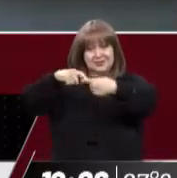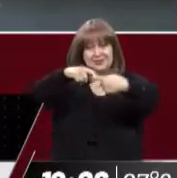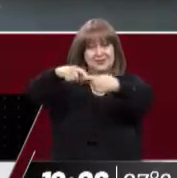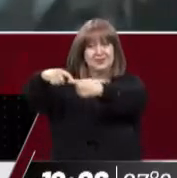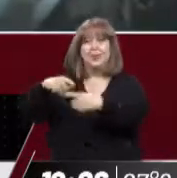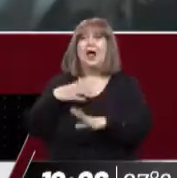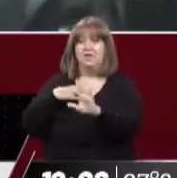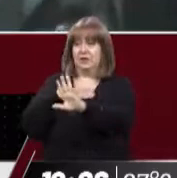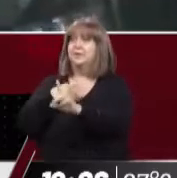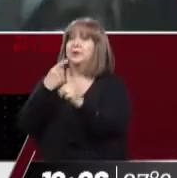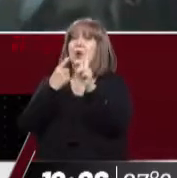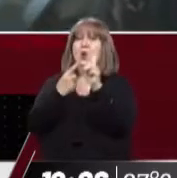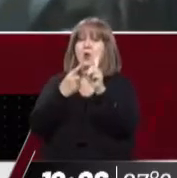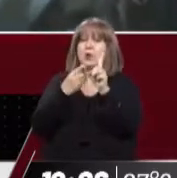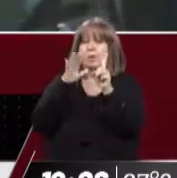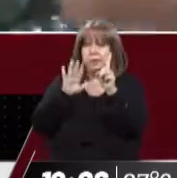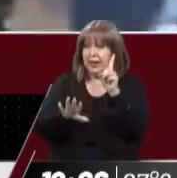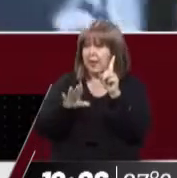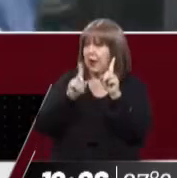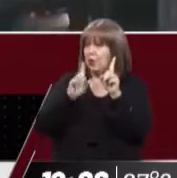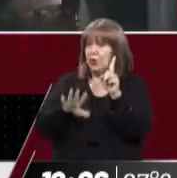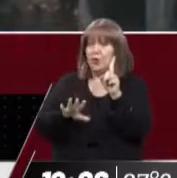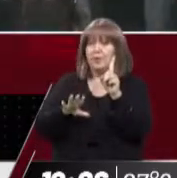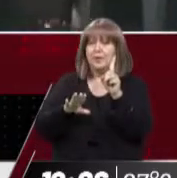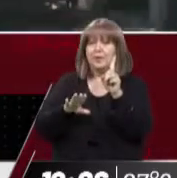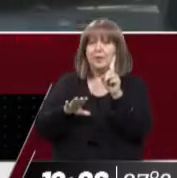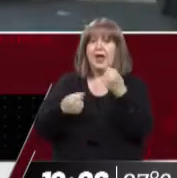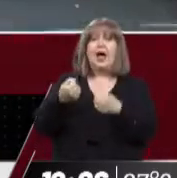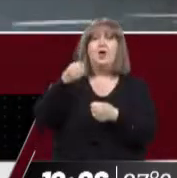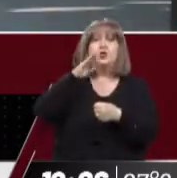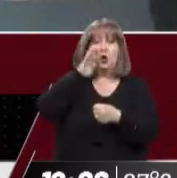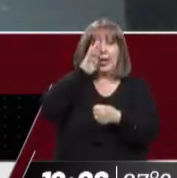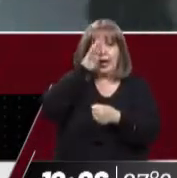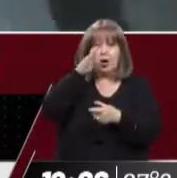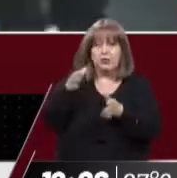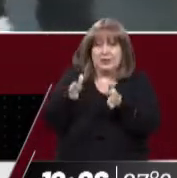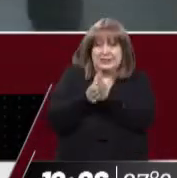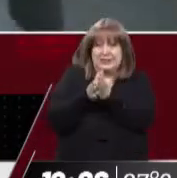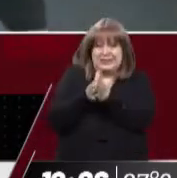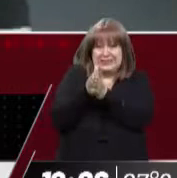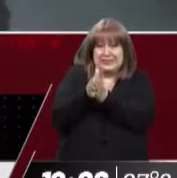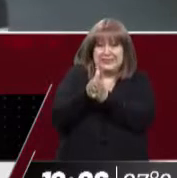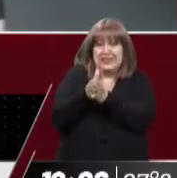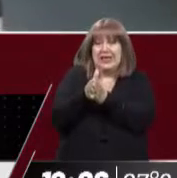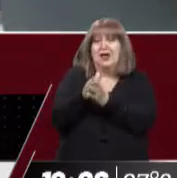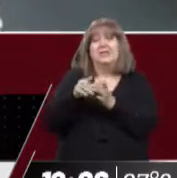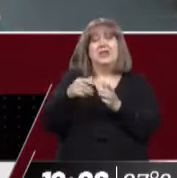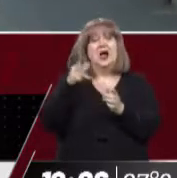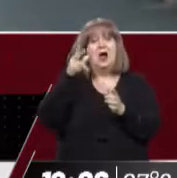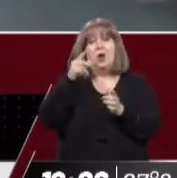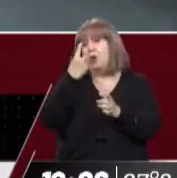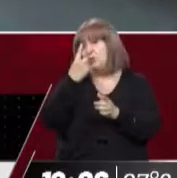Estoy viendo, uno solo estoy viendo, que es el auto negro que quedó, que no lo pudieron correr, los demás lo han corrido a todos. Claro, de 8 autos